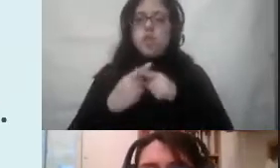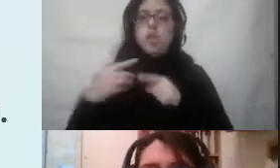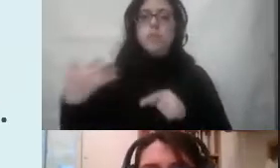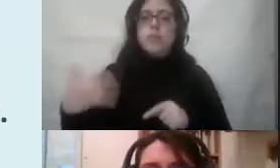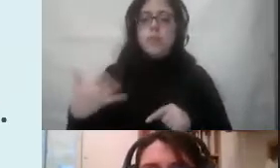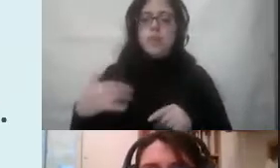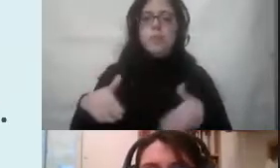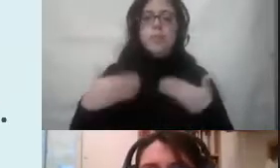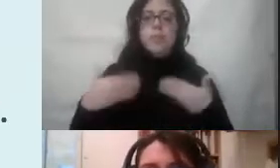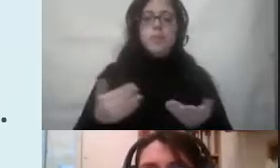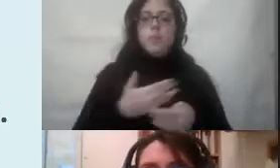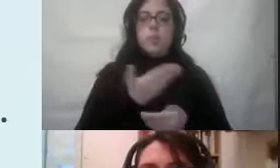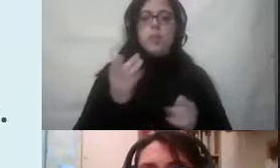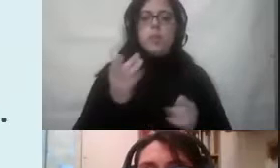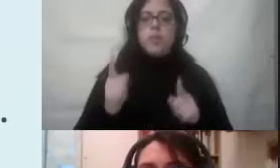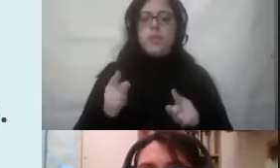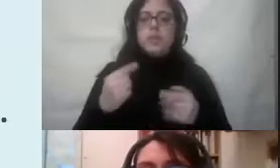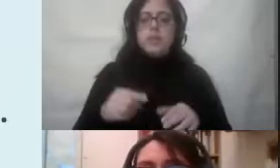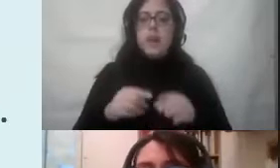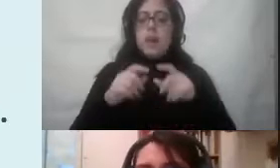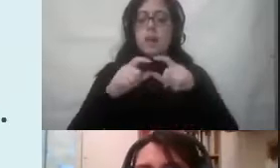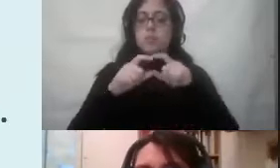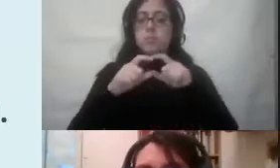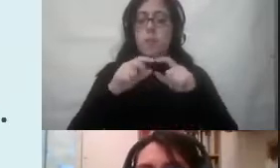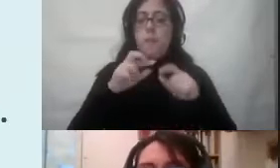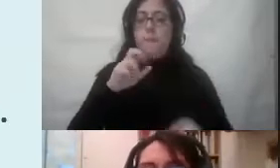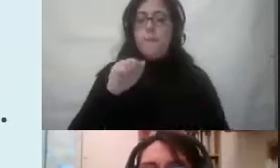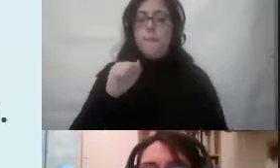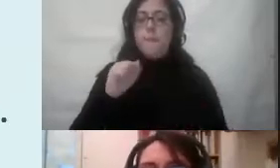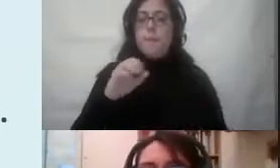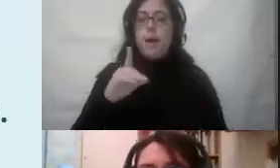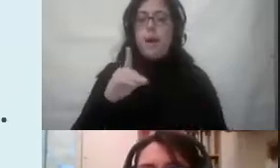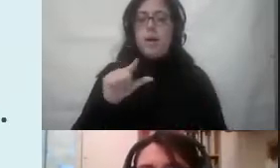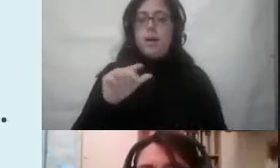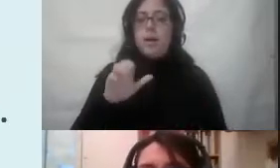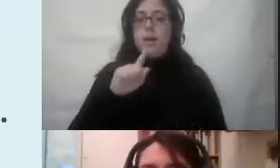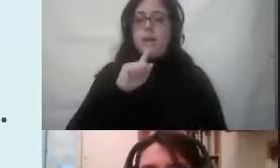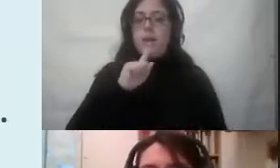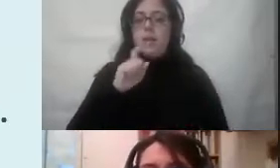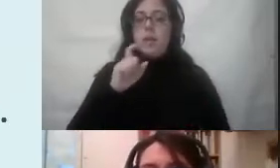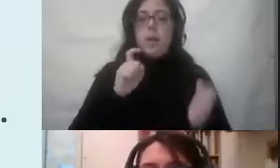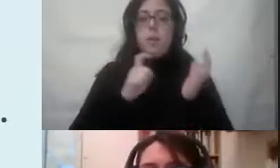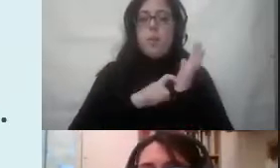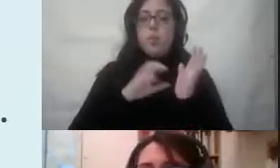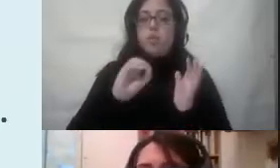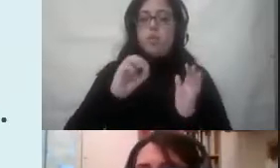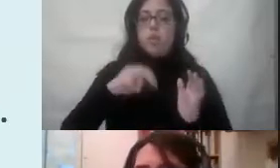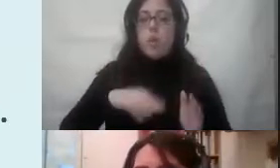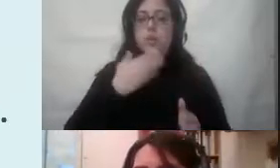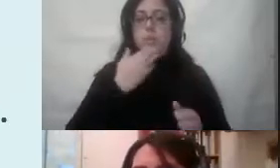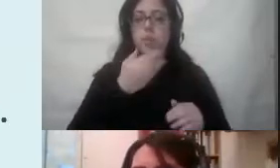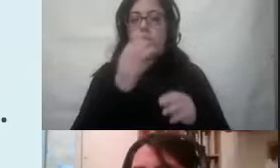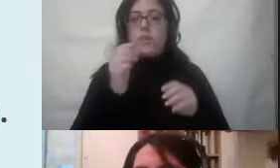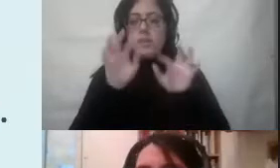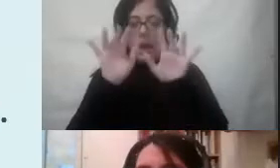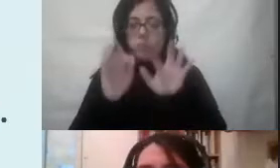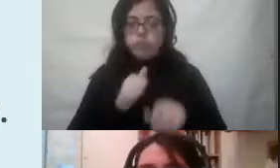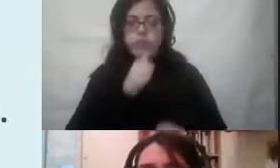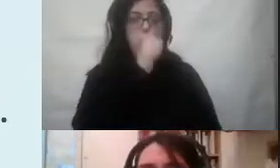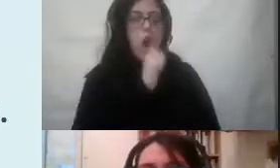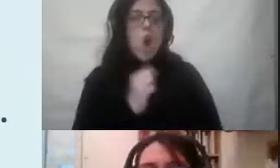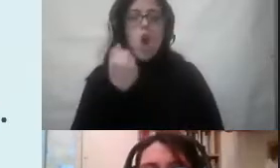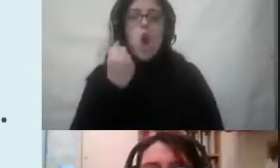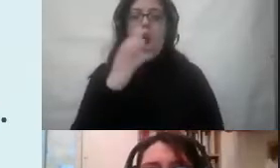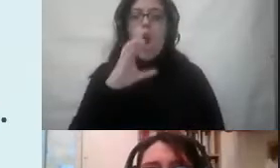Entonces tienen que ir a la página padlet.com, escribir el código que aparece acá en pantalla,